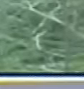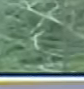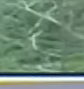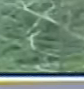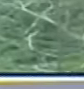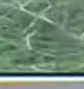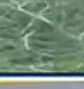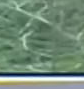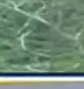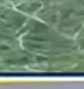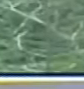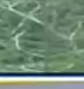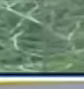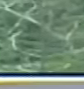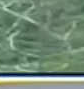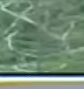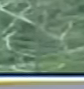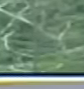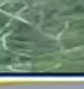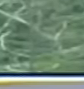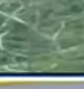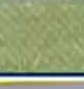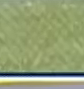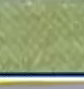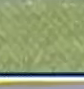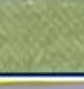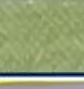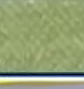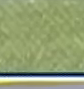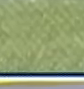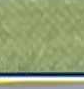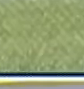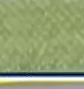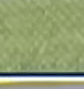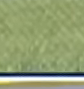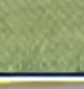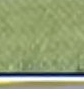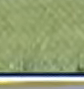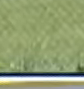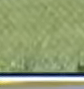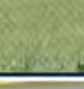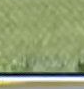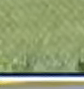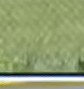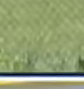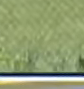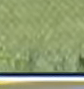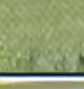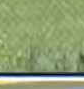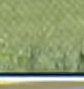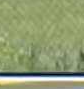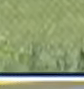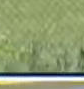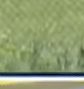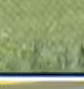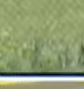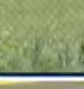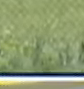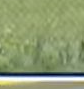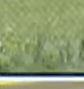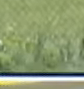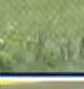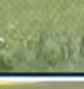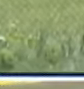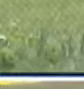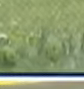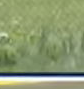aviones, en personal y sobre todo en voluntad de vencer, mi comandante jefe. En rutas nacionales, en rutas internacionales, en